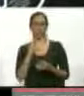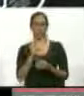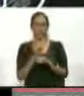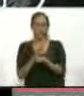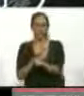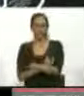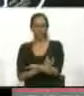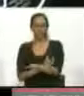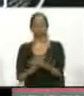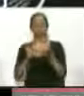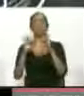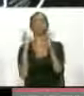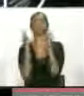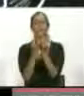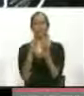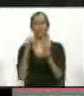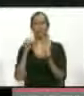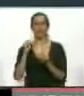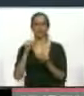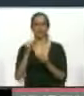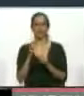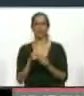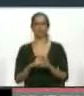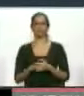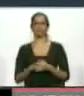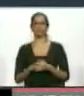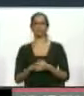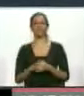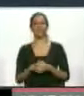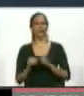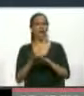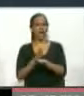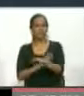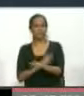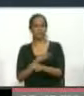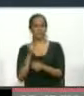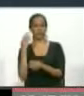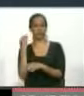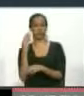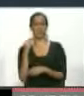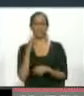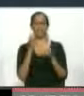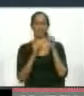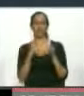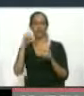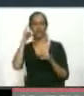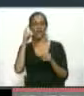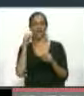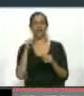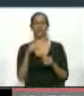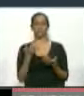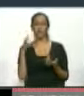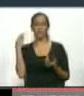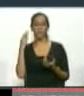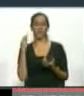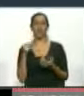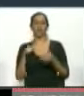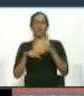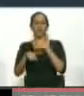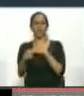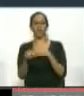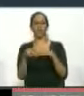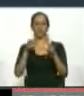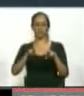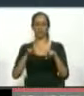de la familia charra y de la familia es lindo la excongresista con todo como luego de unos días en bogotá fue llevada a una finca en